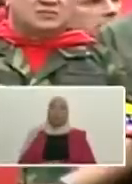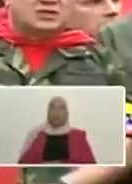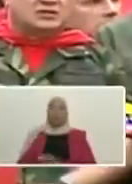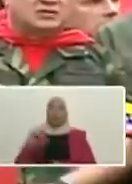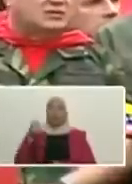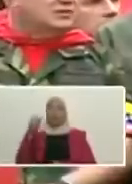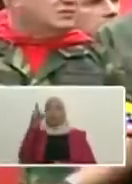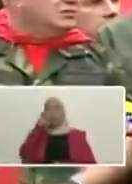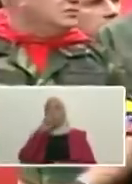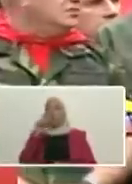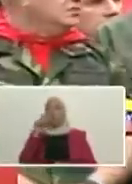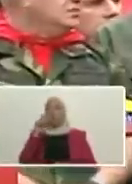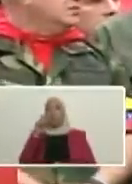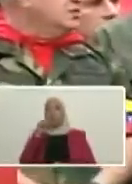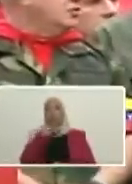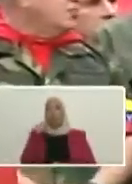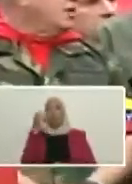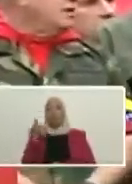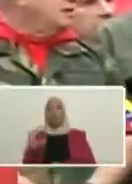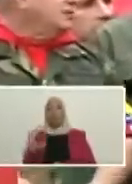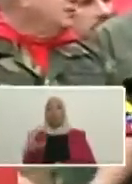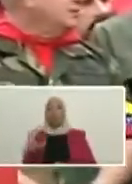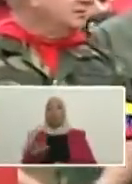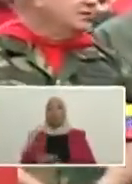10 años de su partida física.